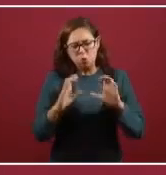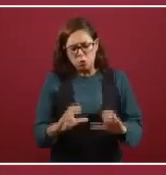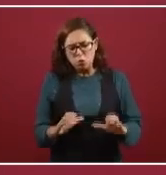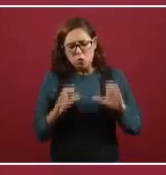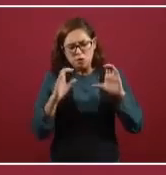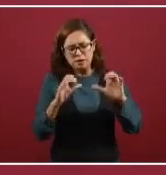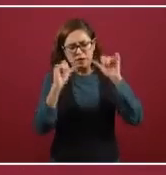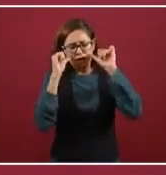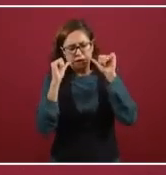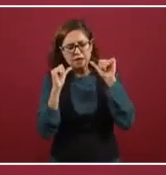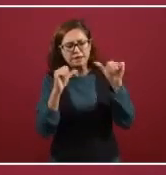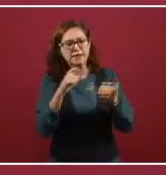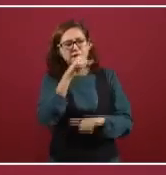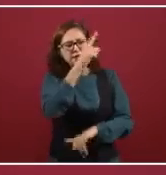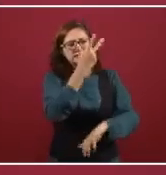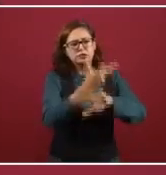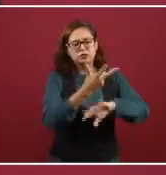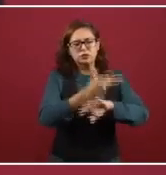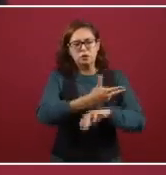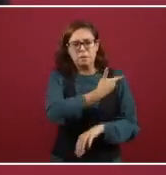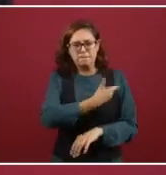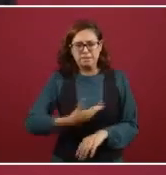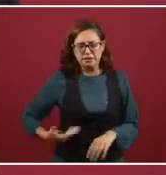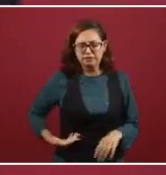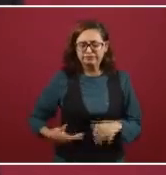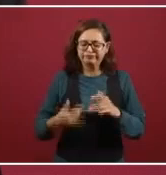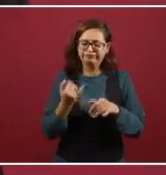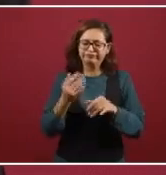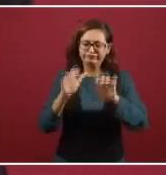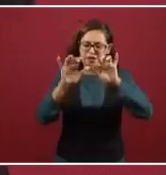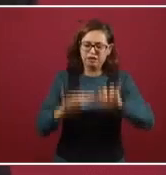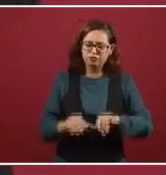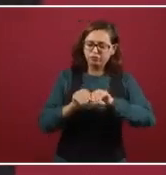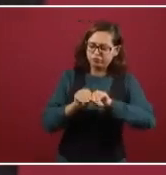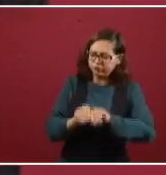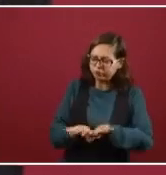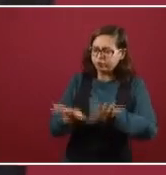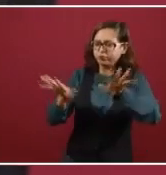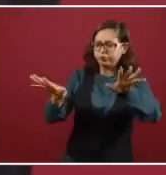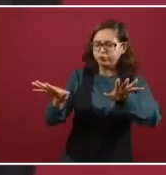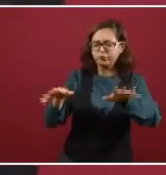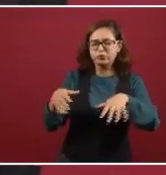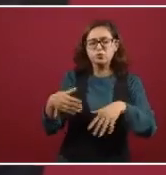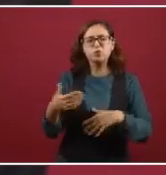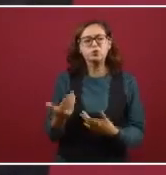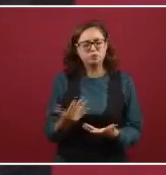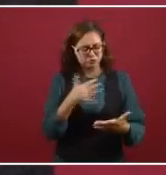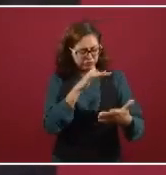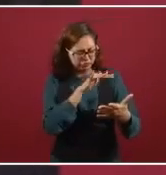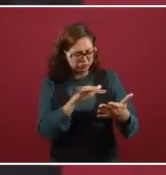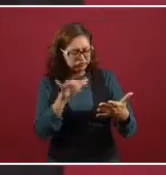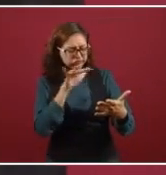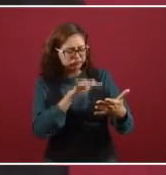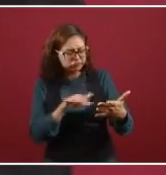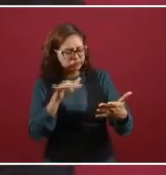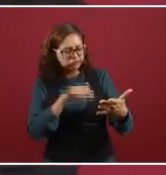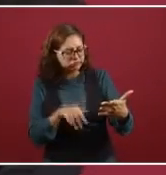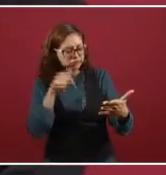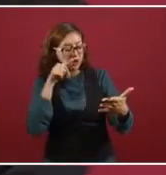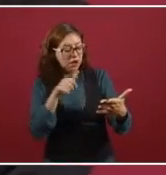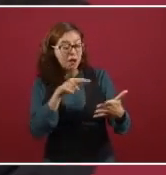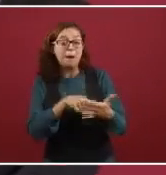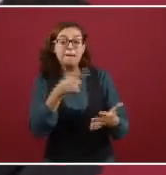parte de la Presidencia de los Estados Unidos, donde nos llamó la atención que por primera vez y de manera muy clara se